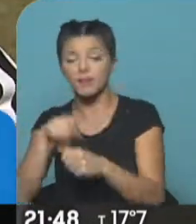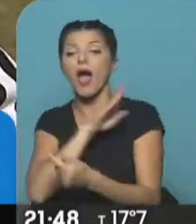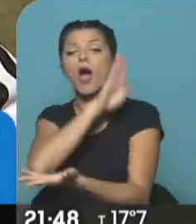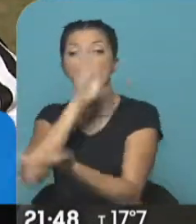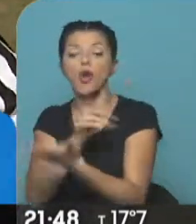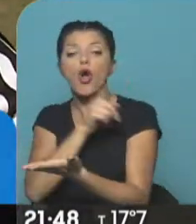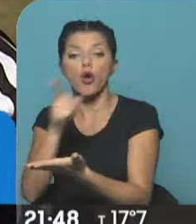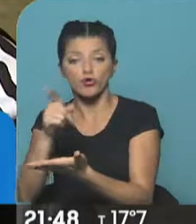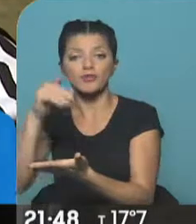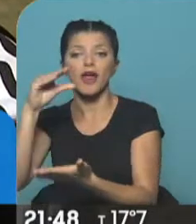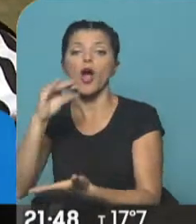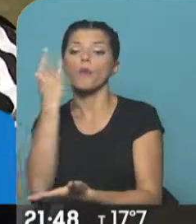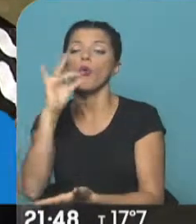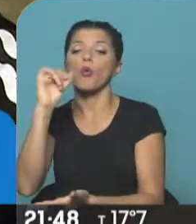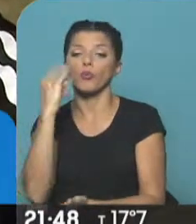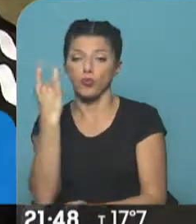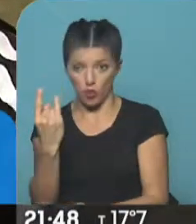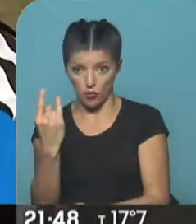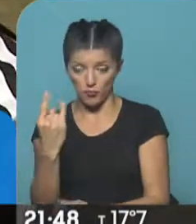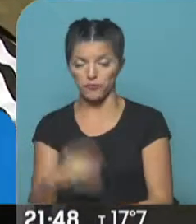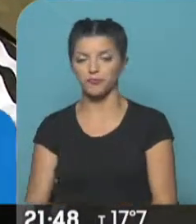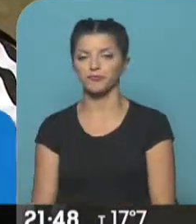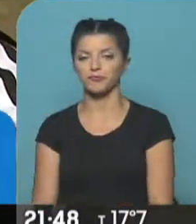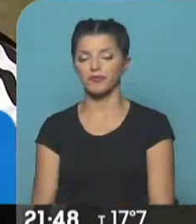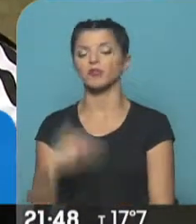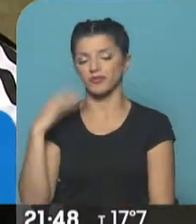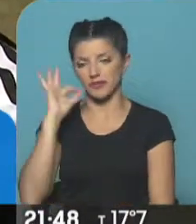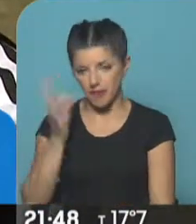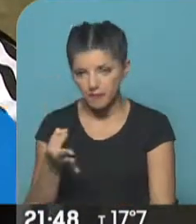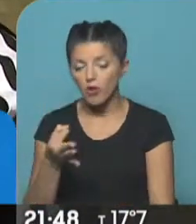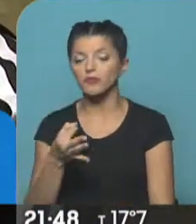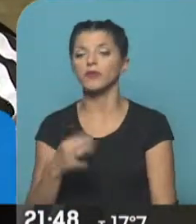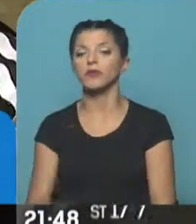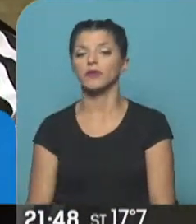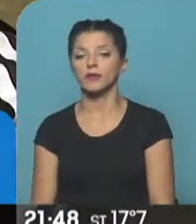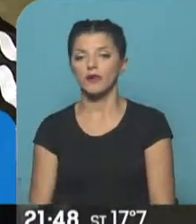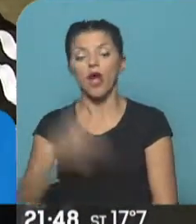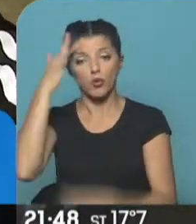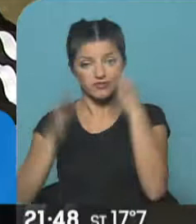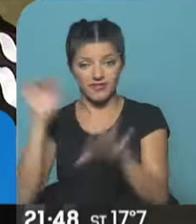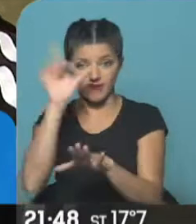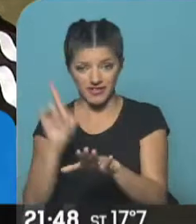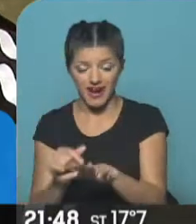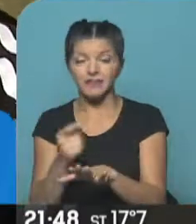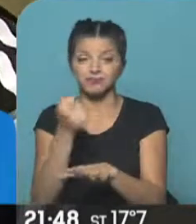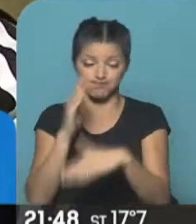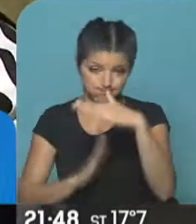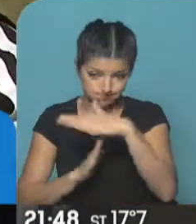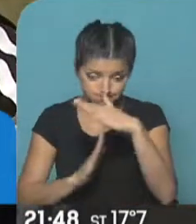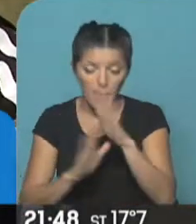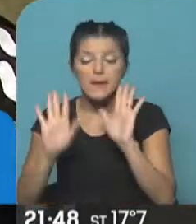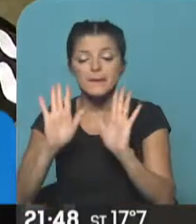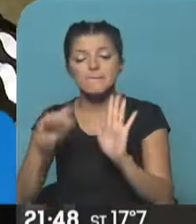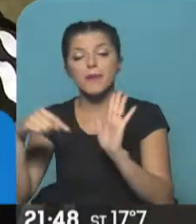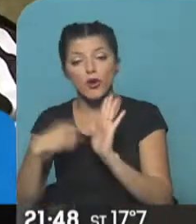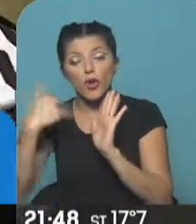va a hacer que los plazos se extiendan sabemos que los recursos de la justicia federal son realmente limitados pero bueno lo importante